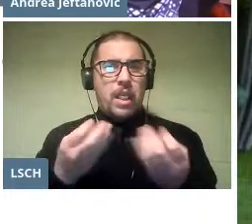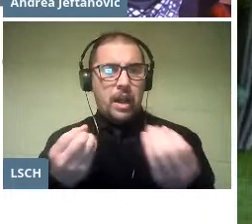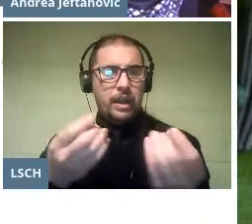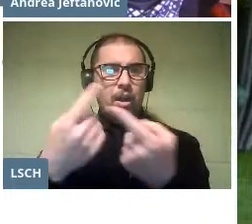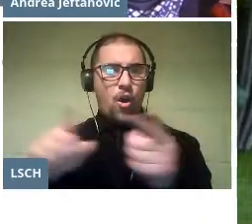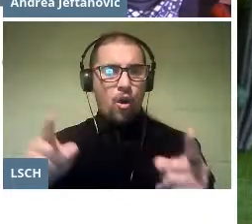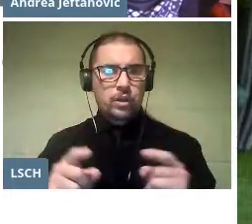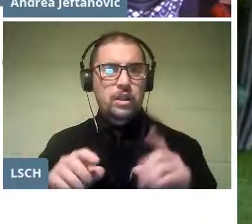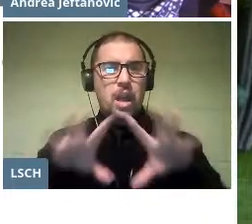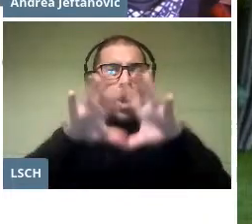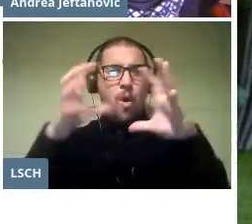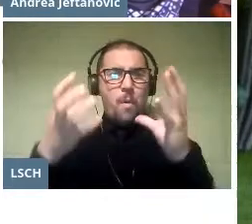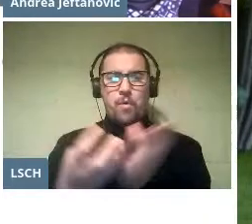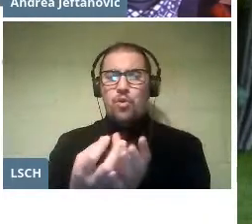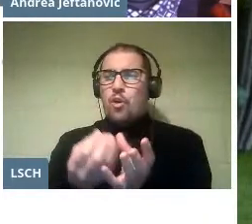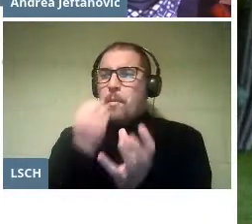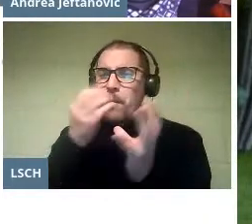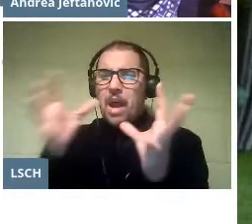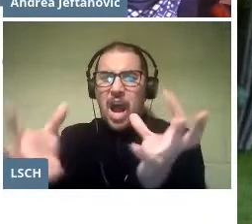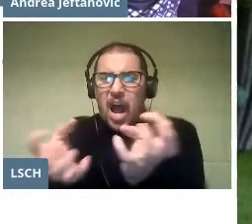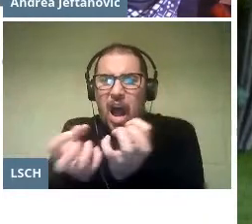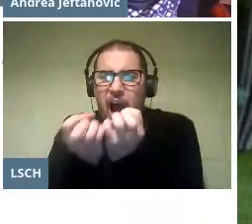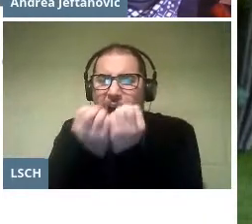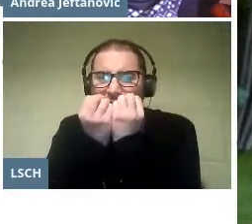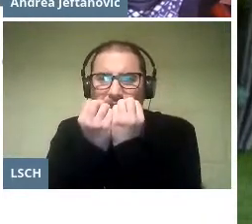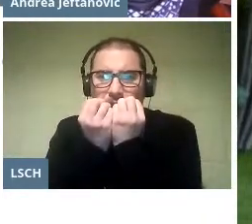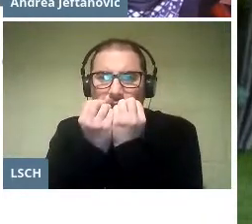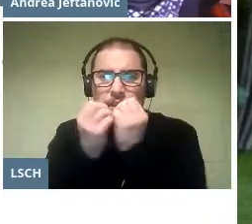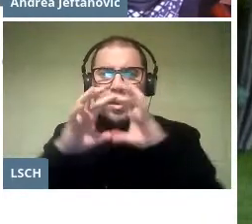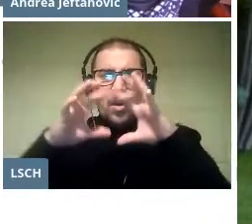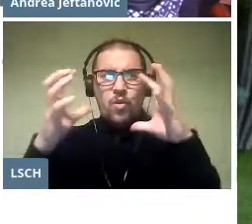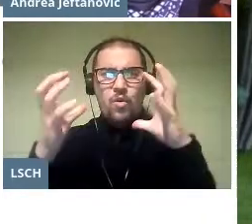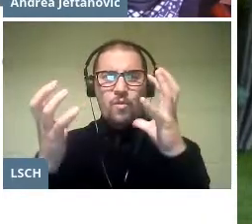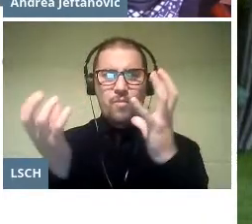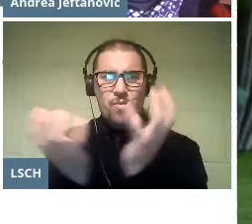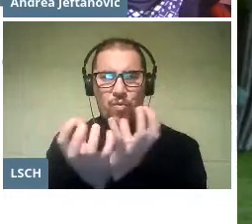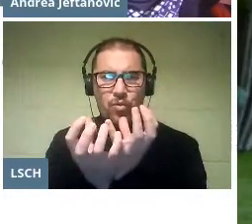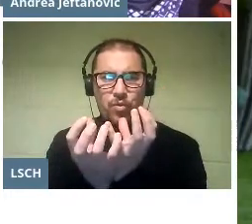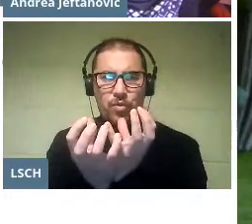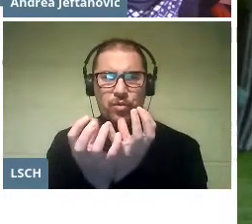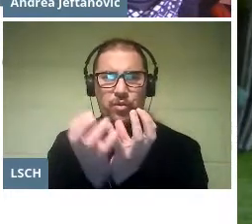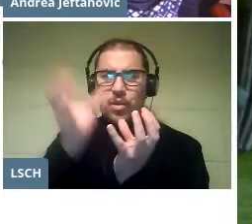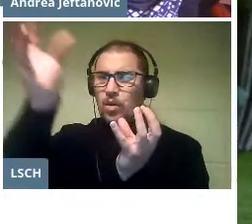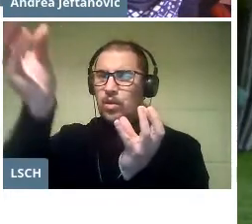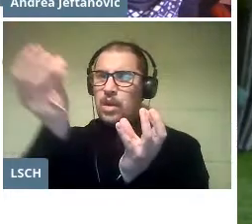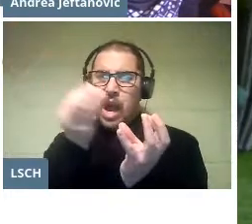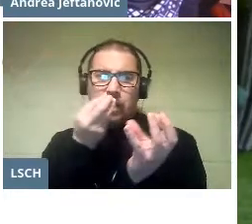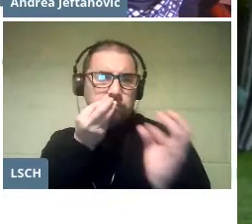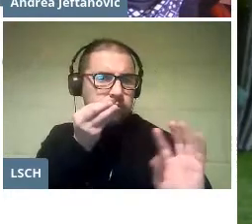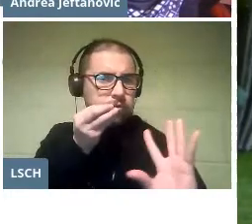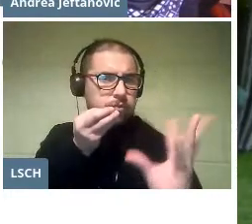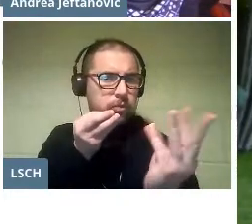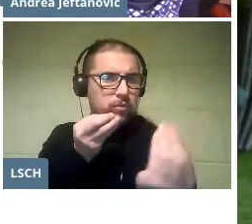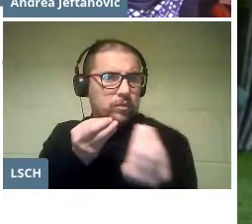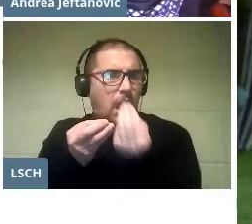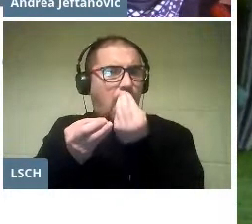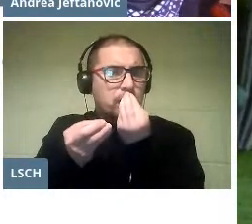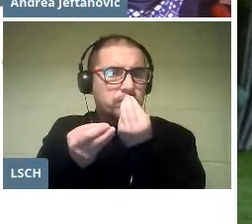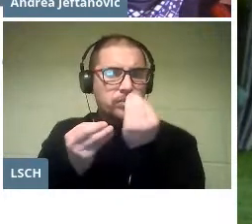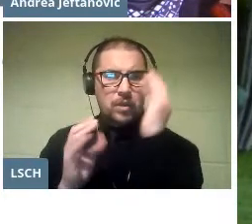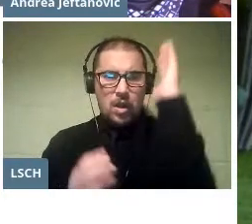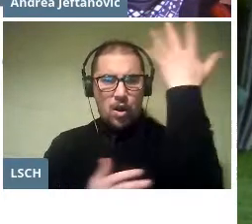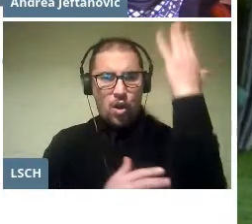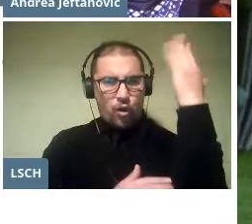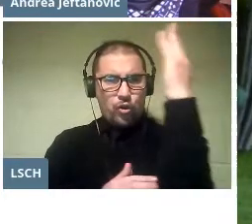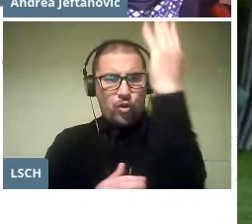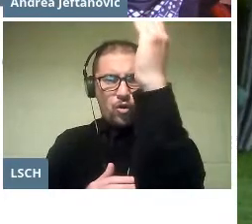Era un mundo para comérselo con los dientes, un mundo de grandes dalias y tulipanes. Los troncos eran